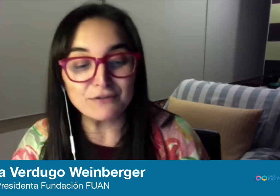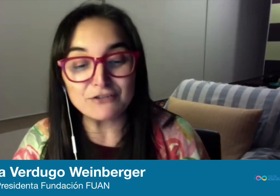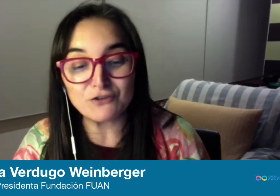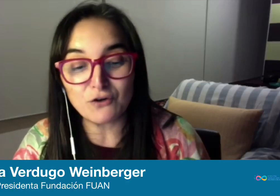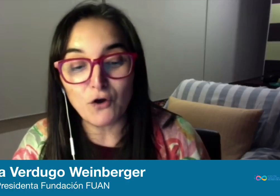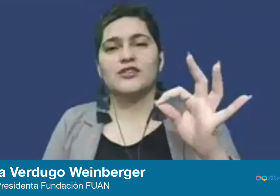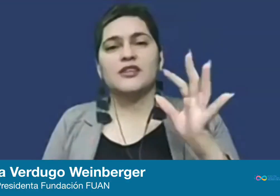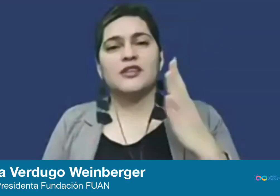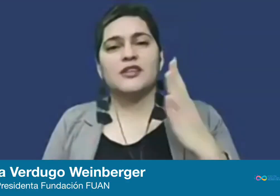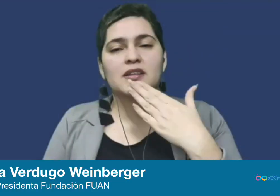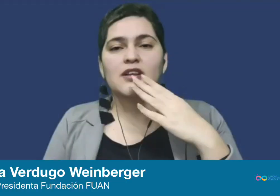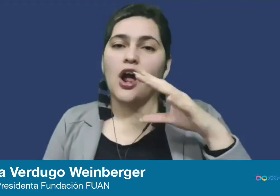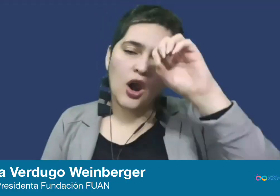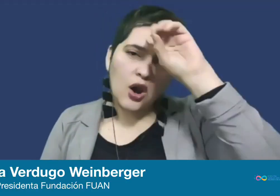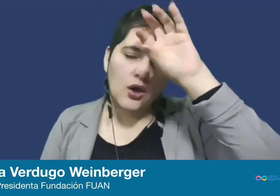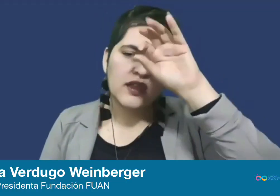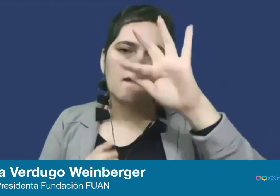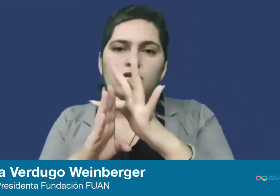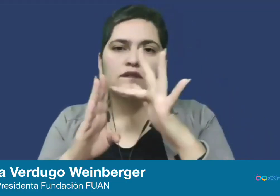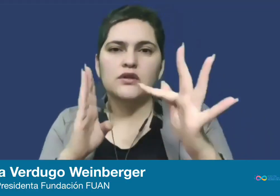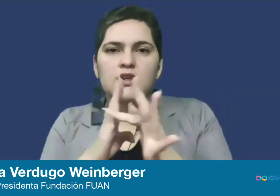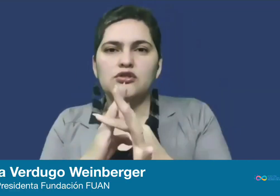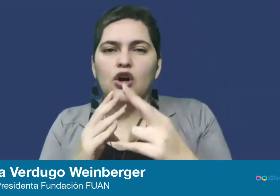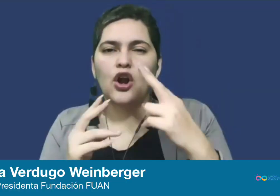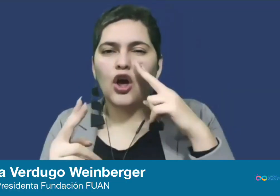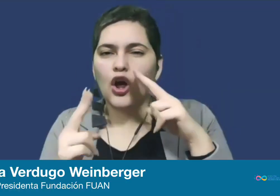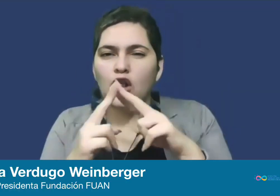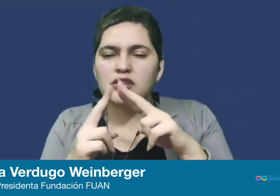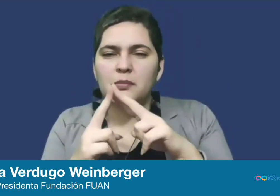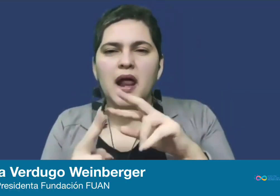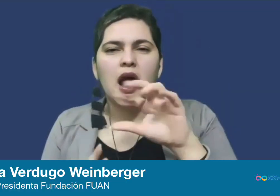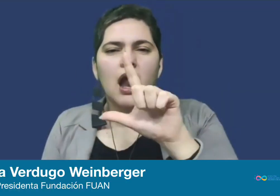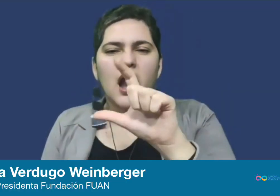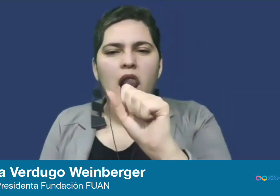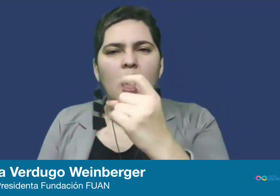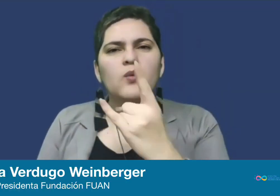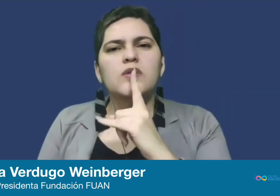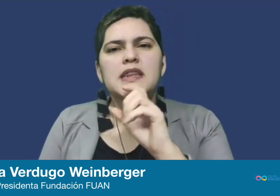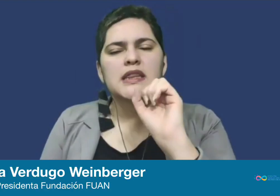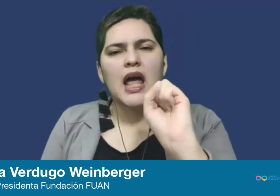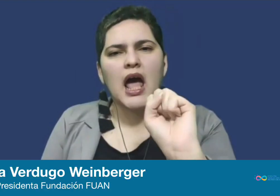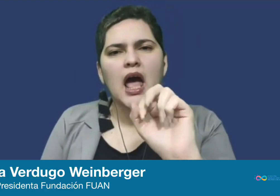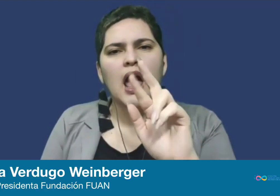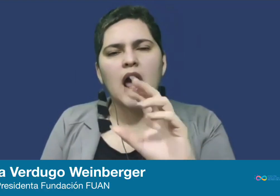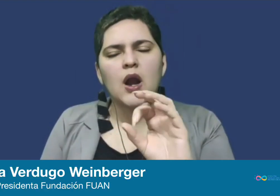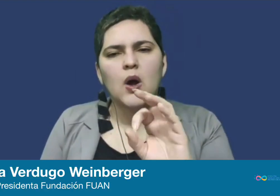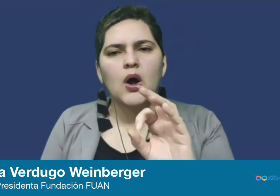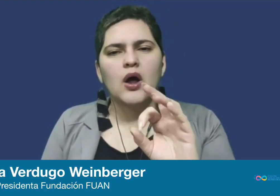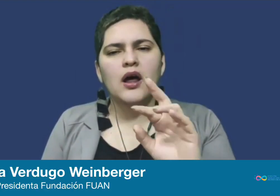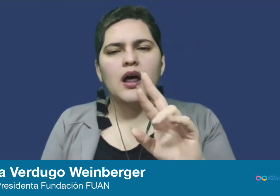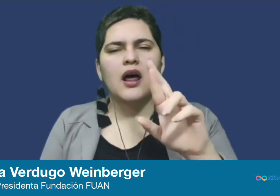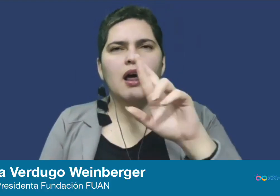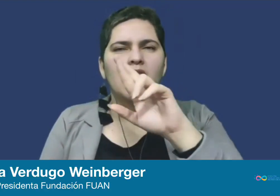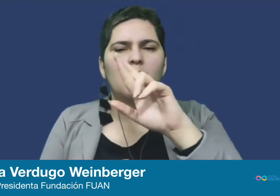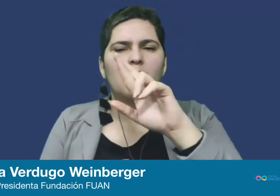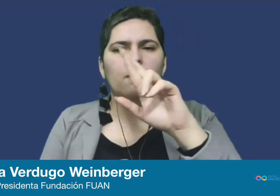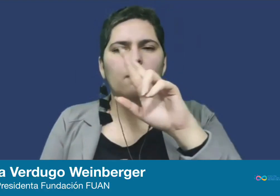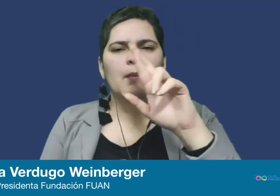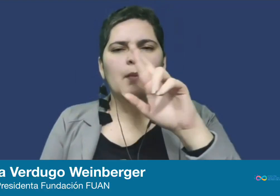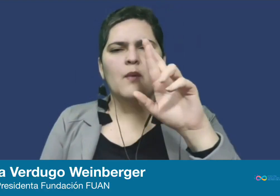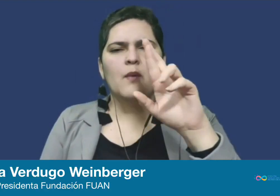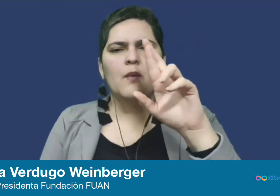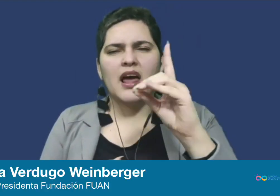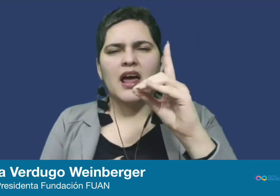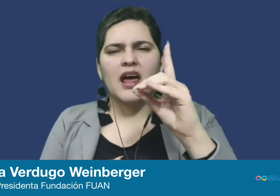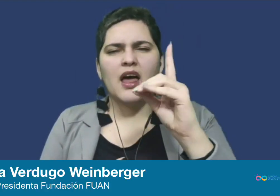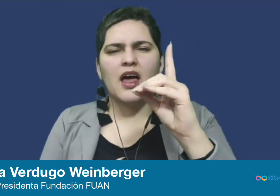la Fundación Conóceme de Lautaro, eso en la región de la Araucanía, y de República Dominicana también nos llegaron saludos, así que como siempre nos